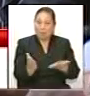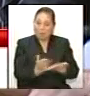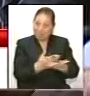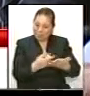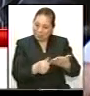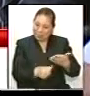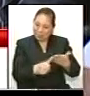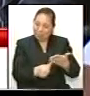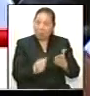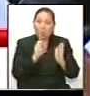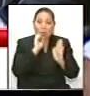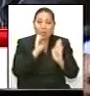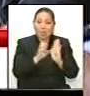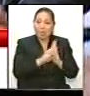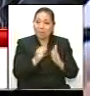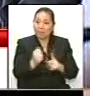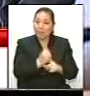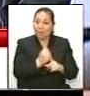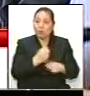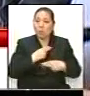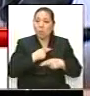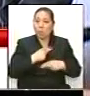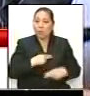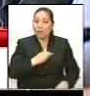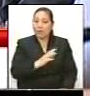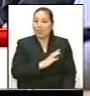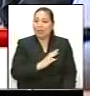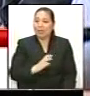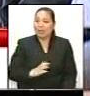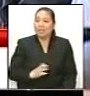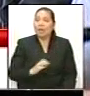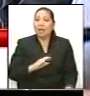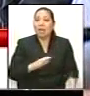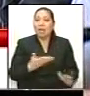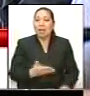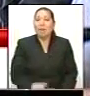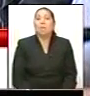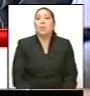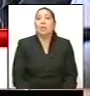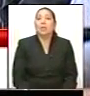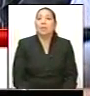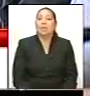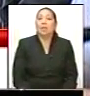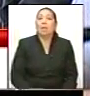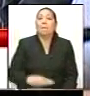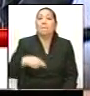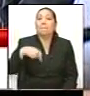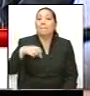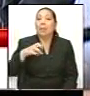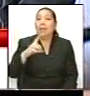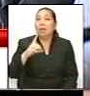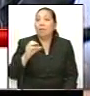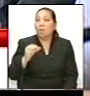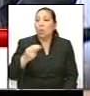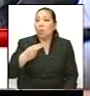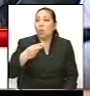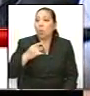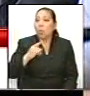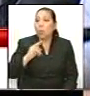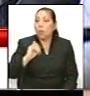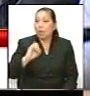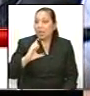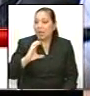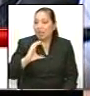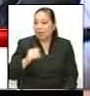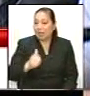coloca como ejemplo de violación de derechos humanos del Estado la muerte del líder sindical Pedro Wilcan. Sin embargo, en su momento Sendero Luminoso,